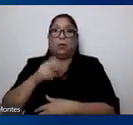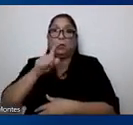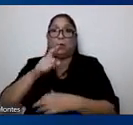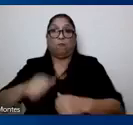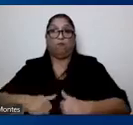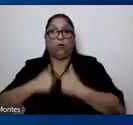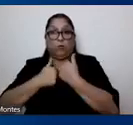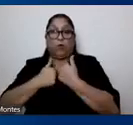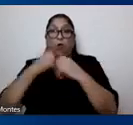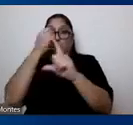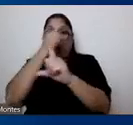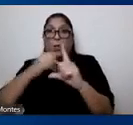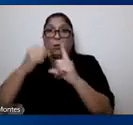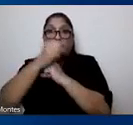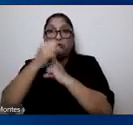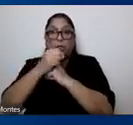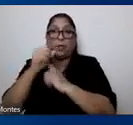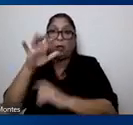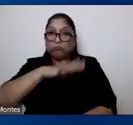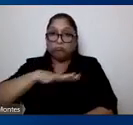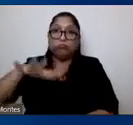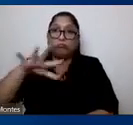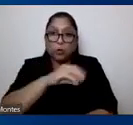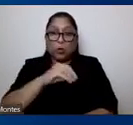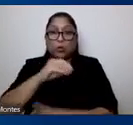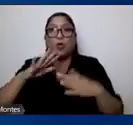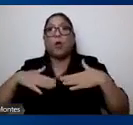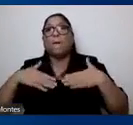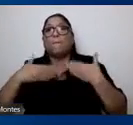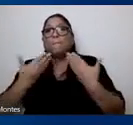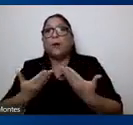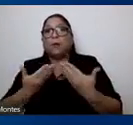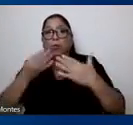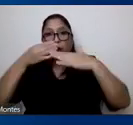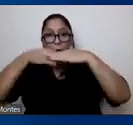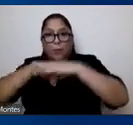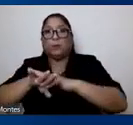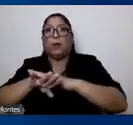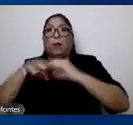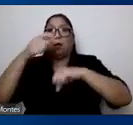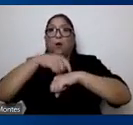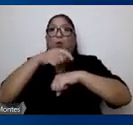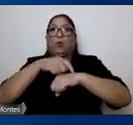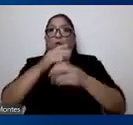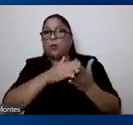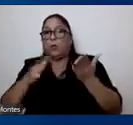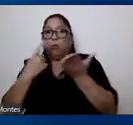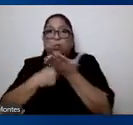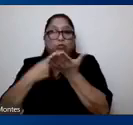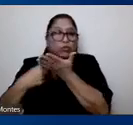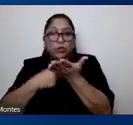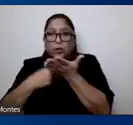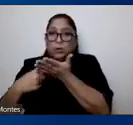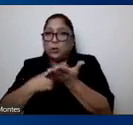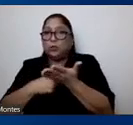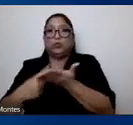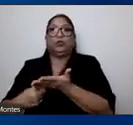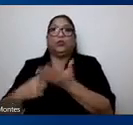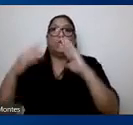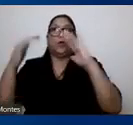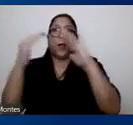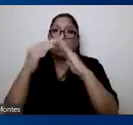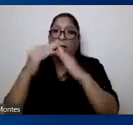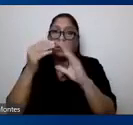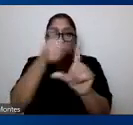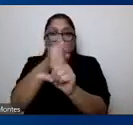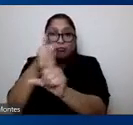nuestra sociedad en general para poder ingresar a una etapa de discusión en casa o cada uno de